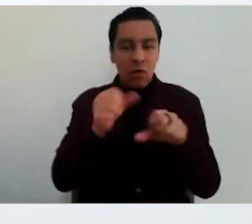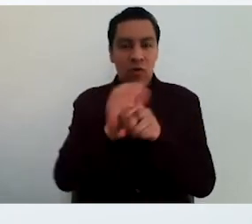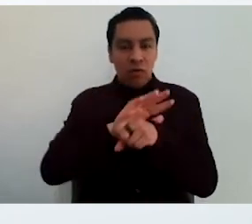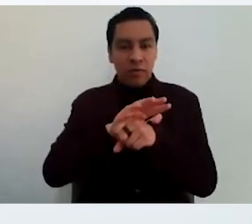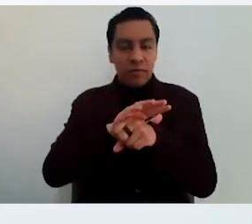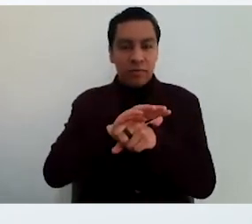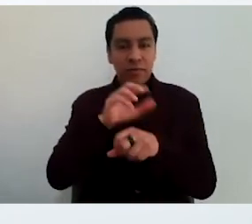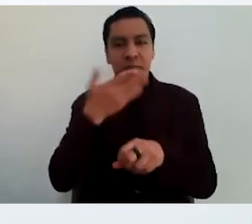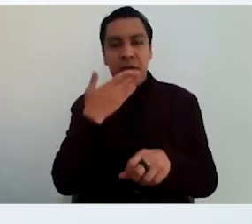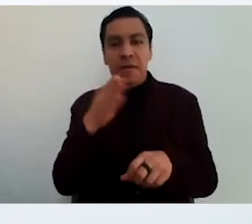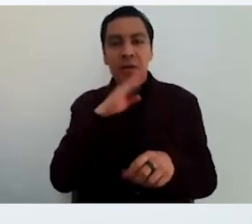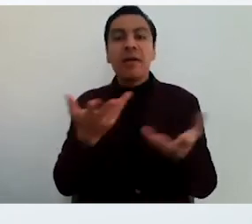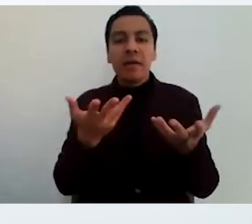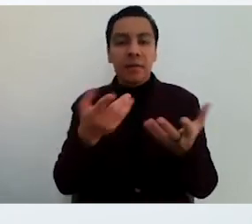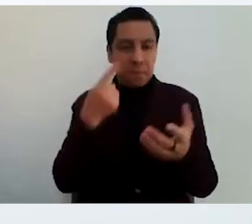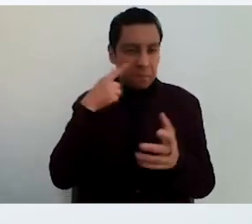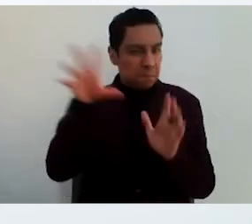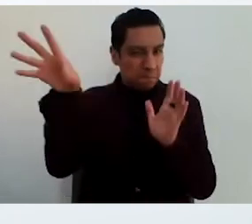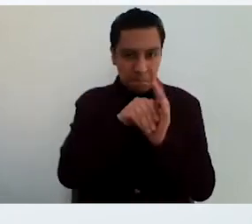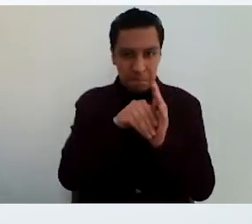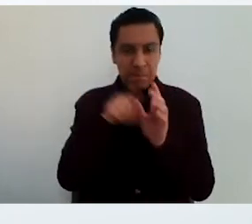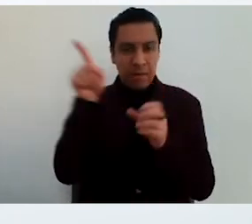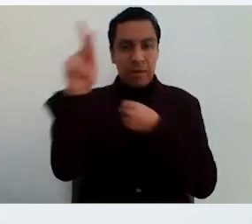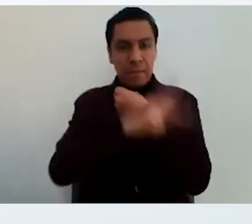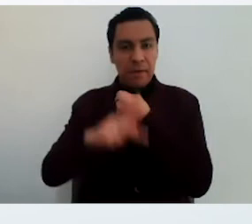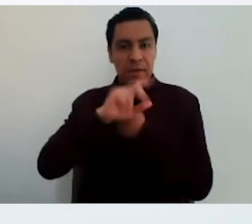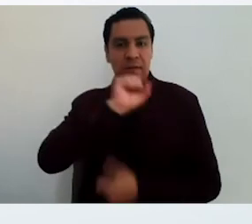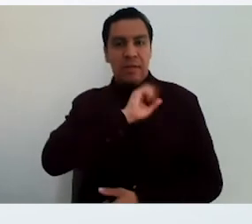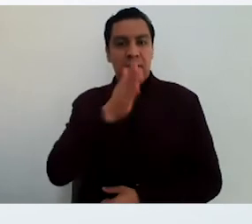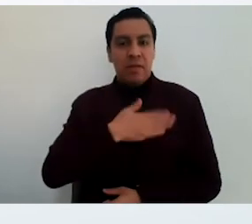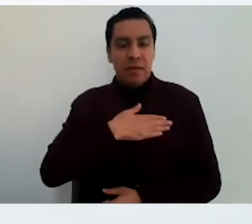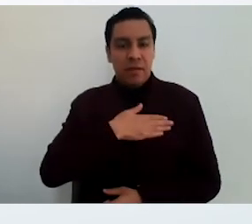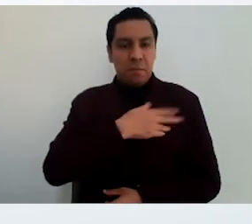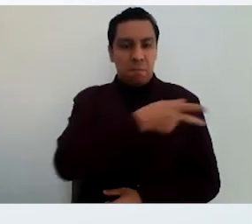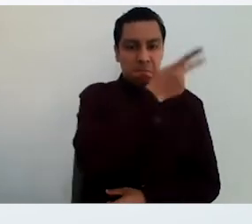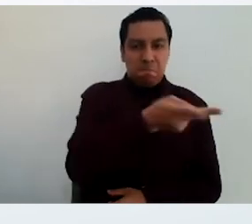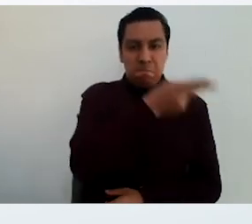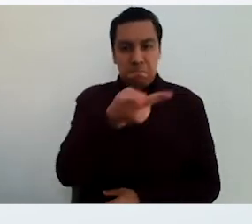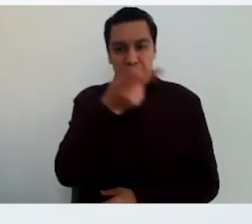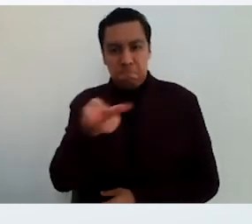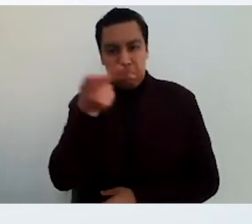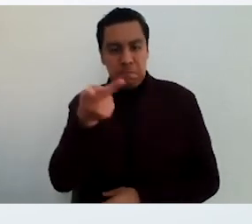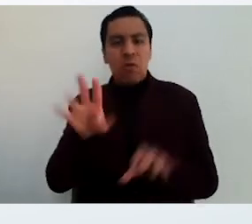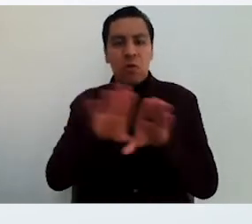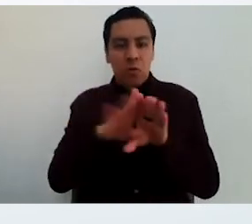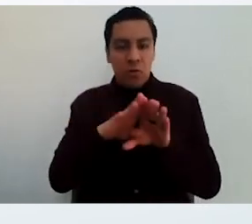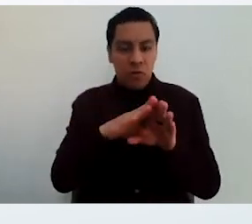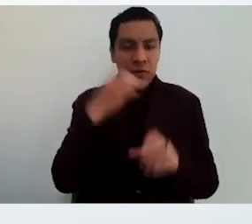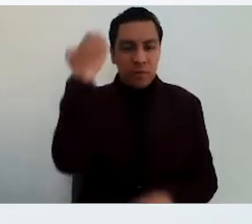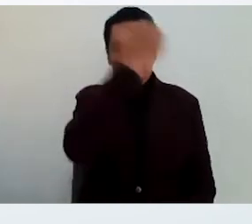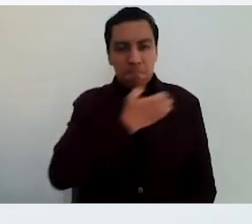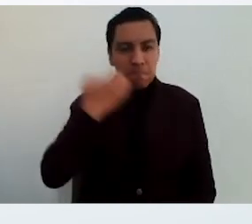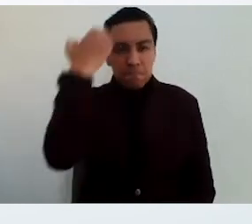y oportuna en España, que fue de hacer una encuesta nacional tomando muestras de sangre para buscar